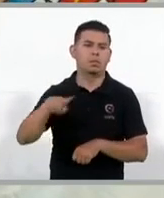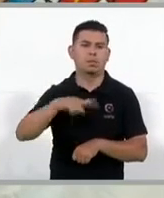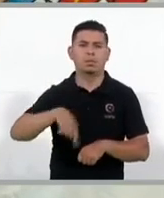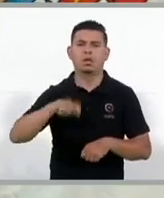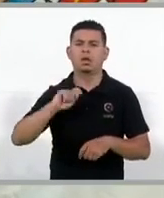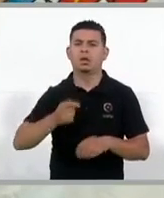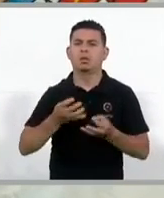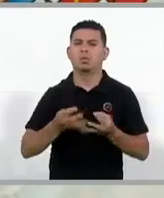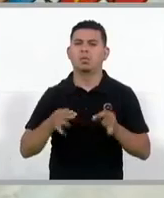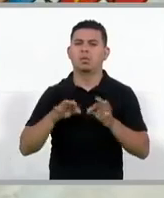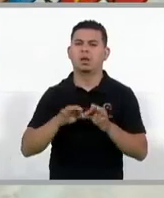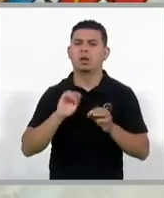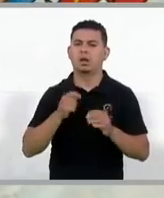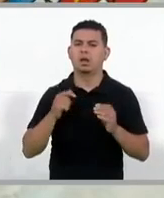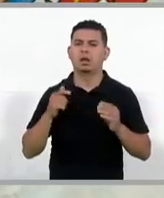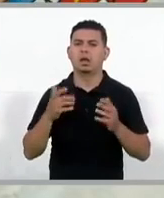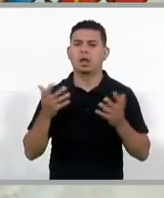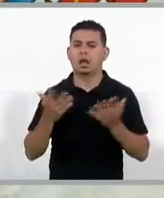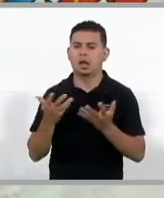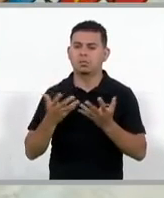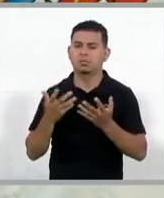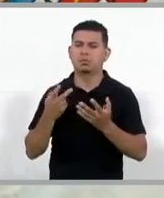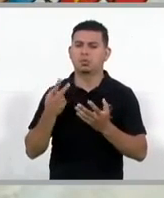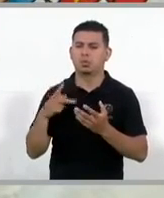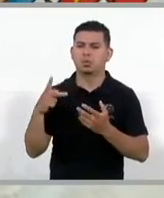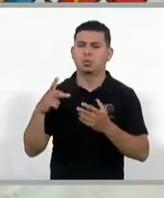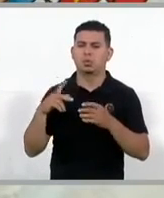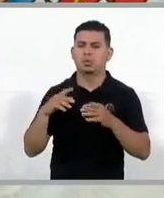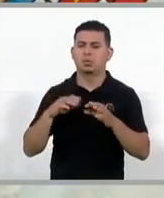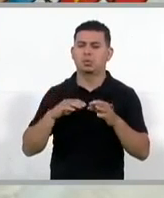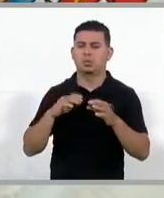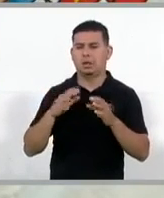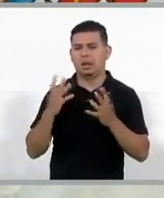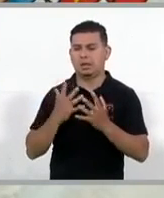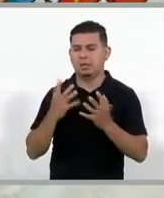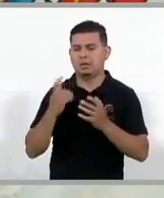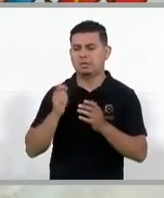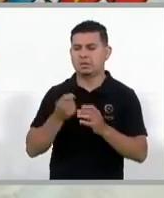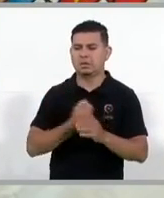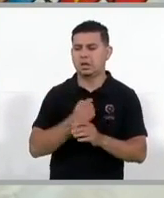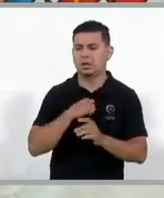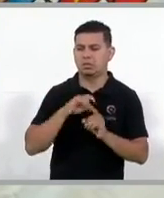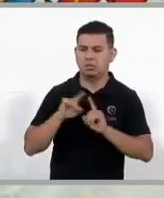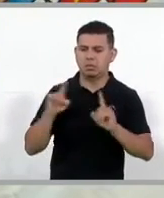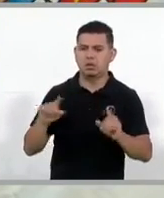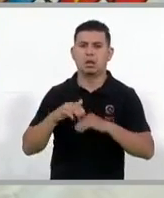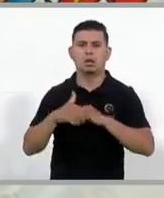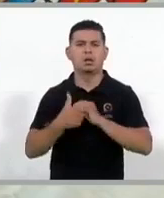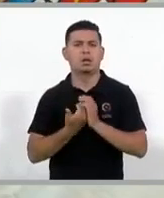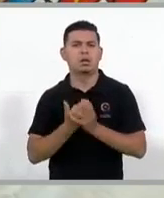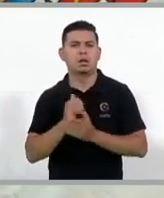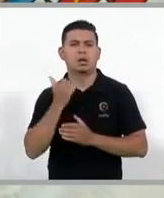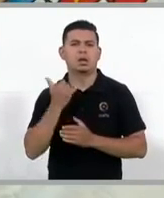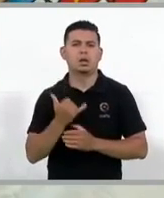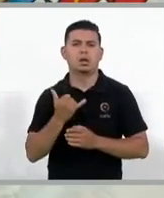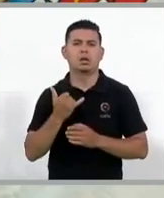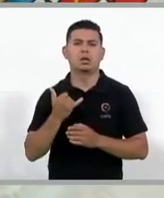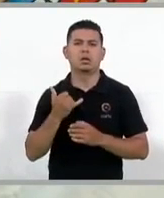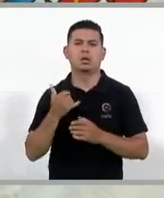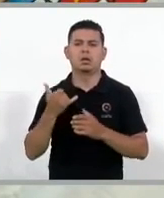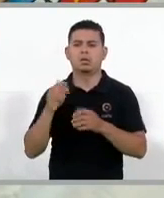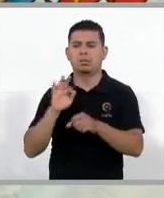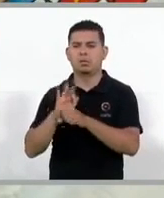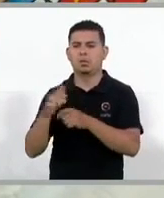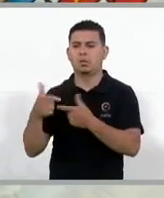fundamental continuar realizando las acciones de sana distancia lavado de manos con protección de los grupos de